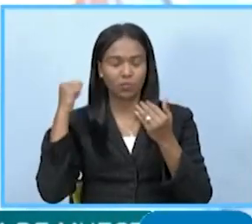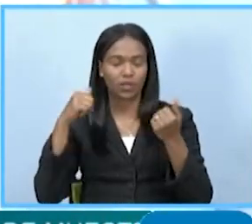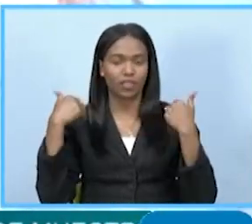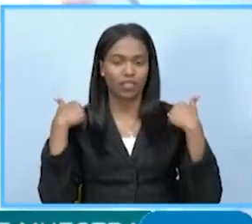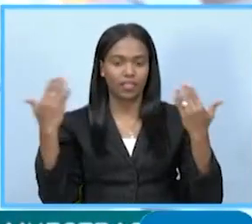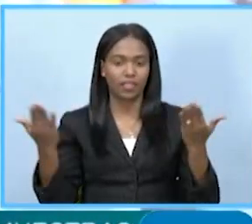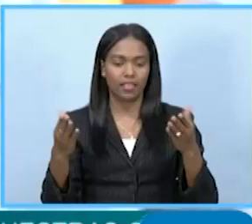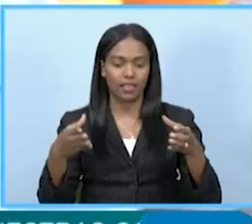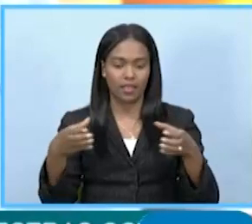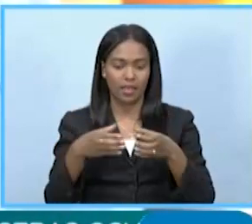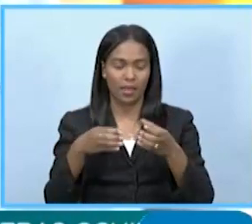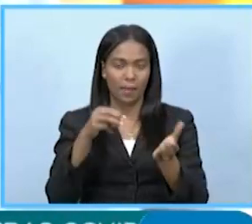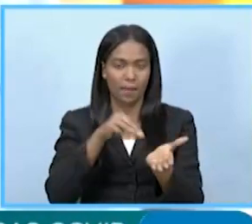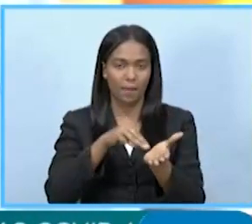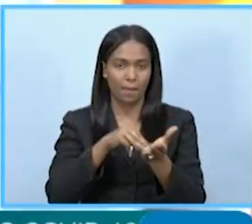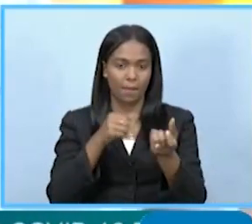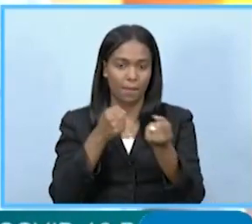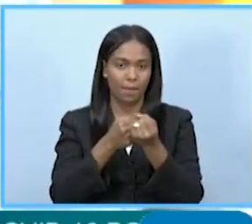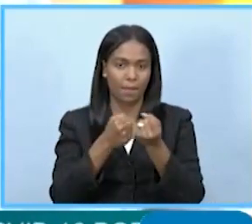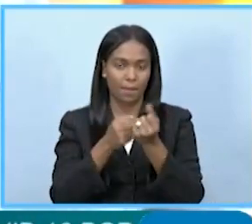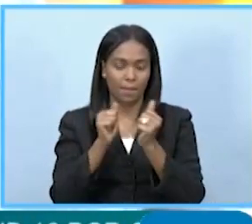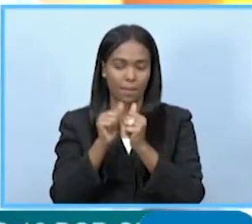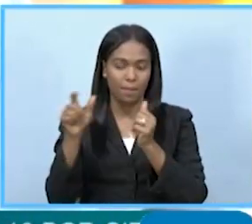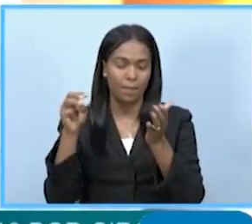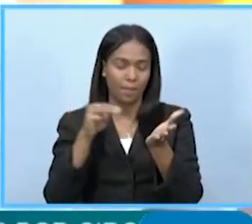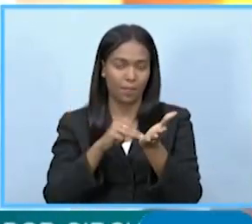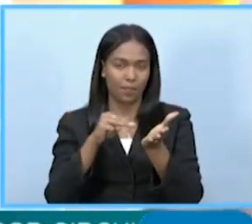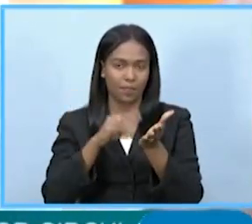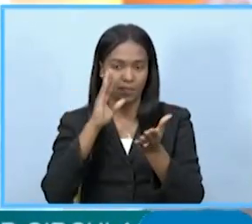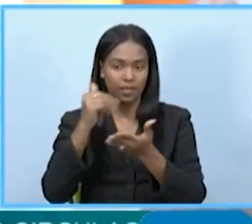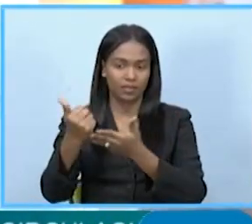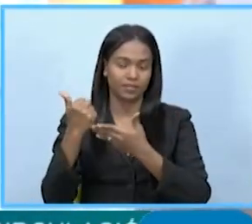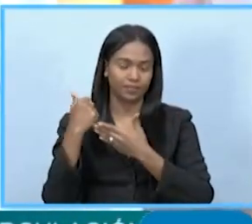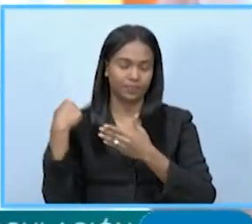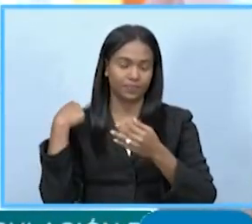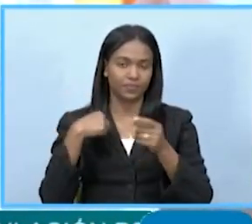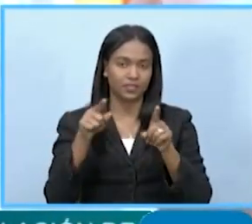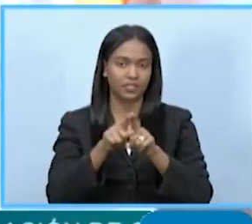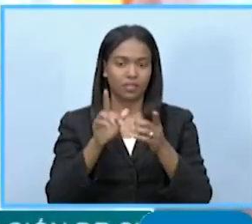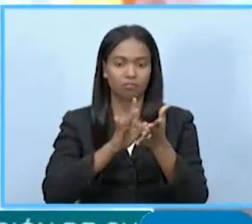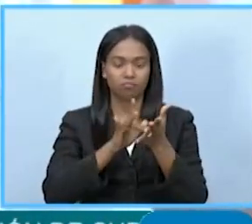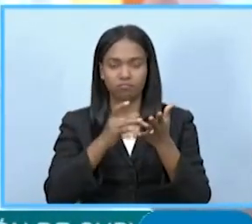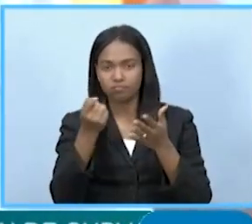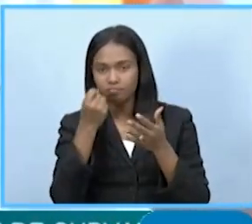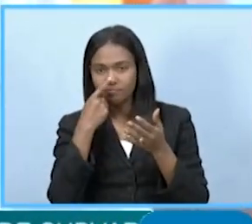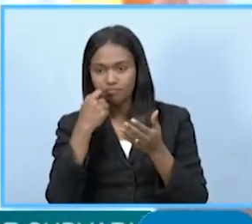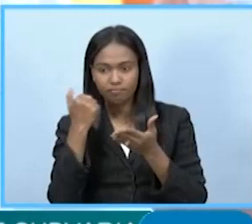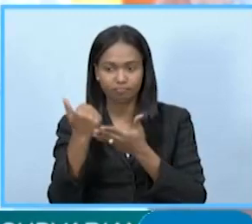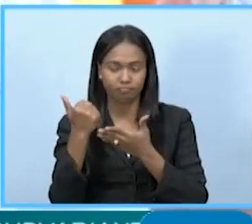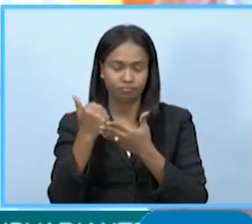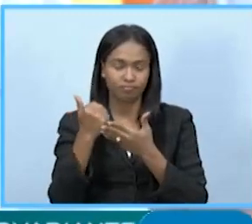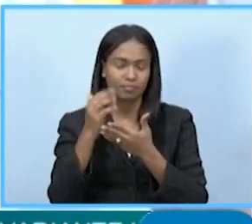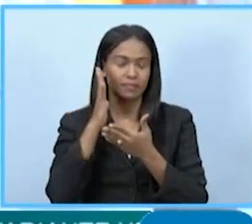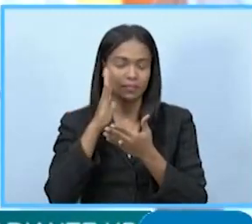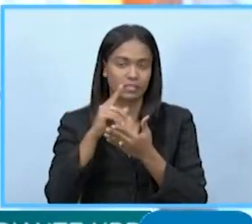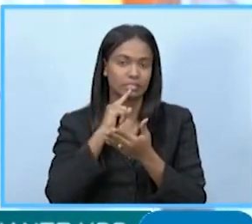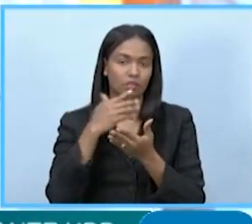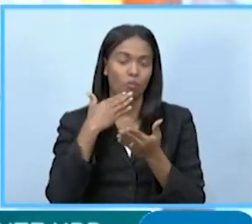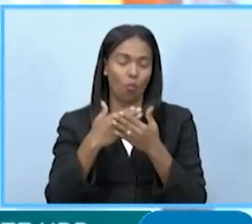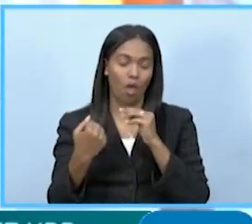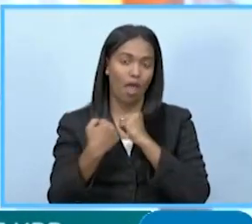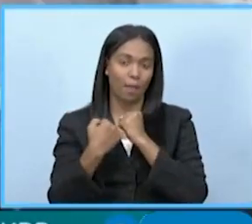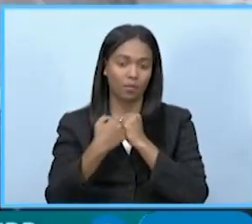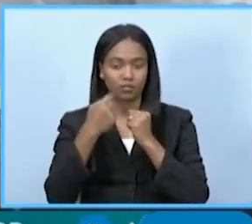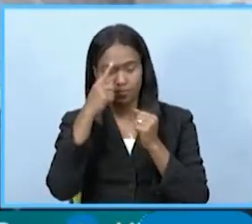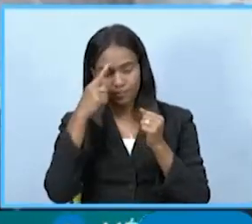un dispensario médico, colaborará con médicos y nos va a ayudar también con los medicamentos. Va a ser un gran aporte para